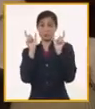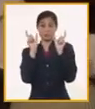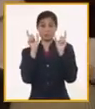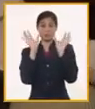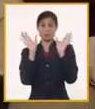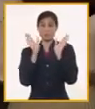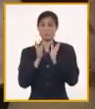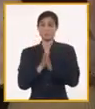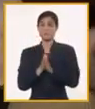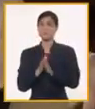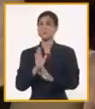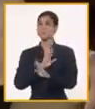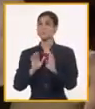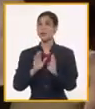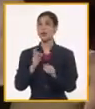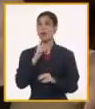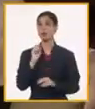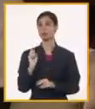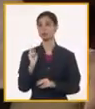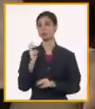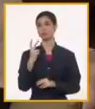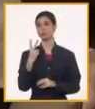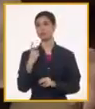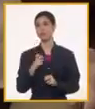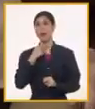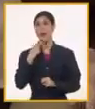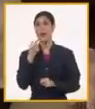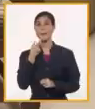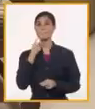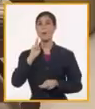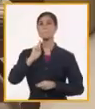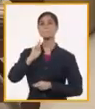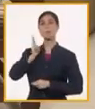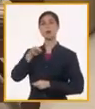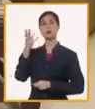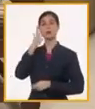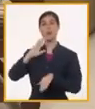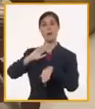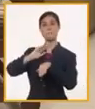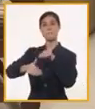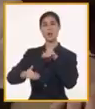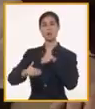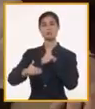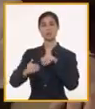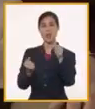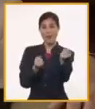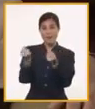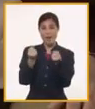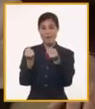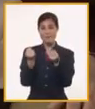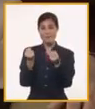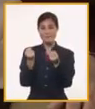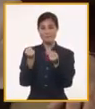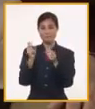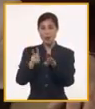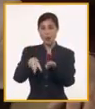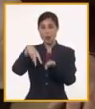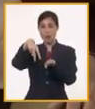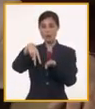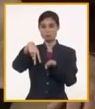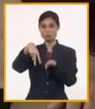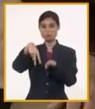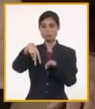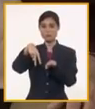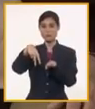estaban, ya salieron dos, pero bueno, ya yo le había dicho a mi hermano, tú te pones al lado de la camioneta, y le dije al compañero, al dueño de